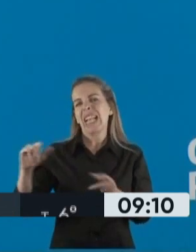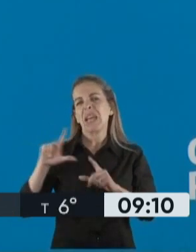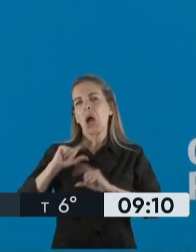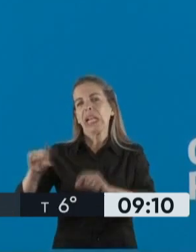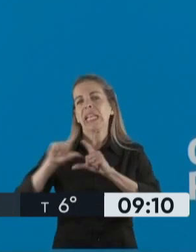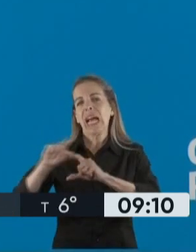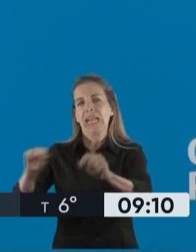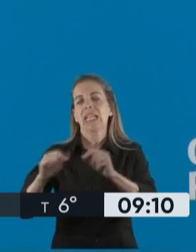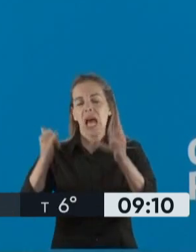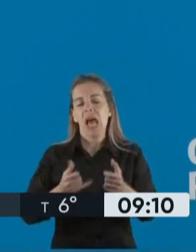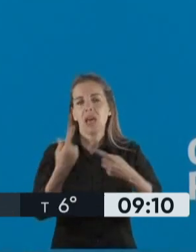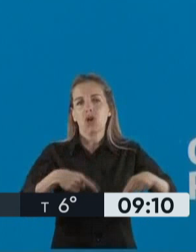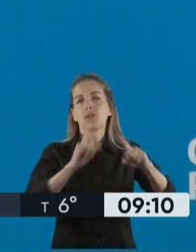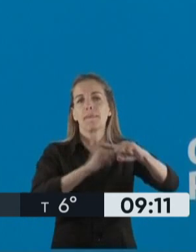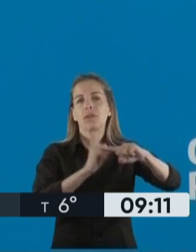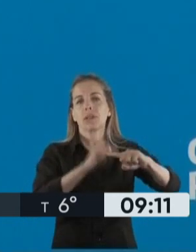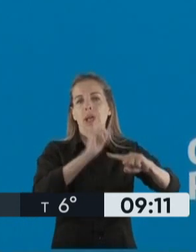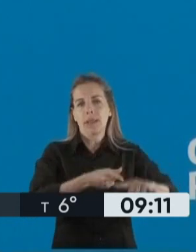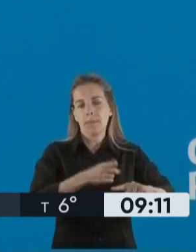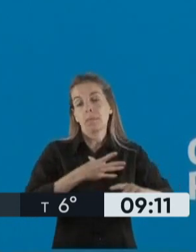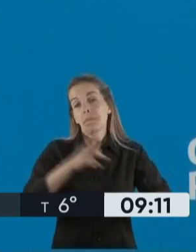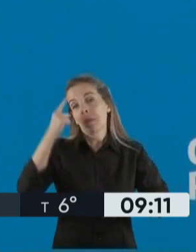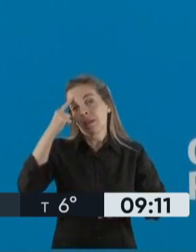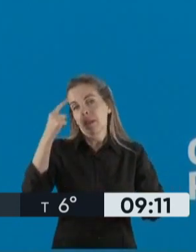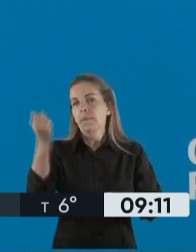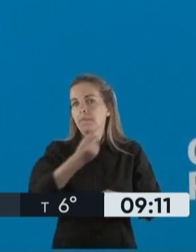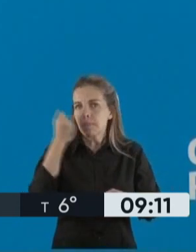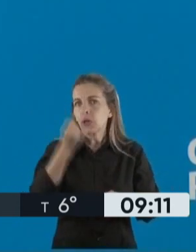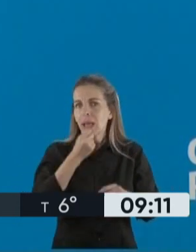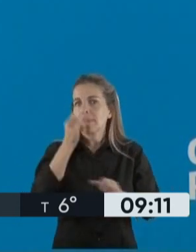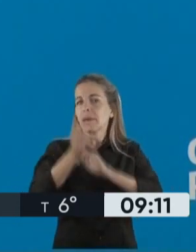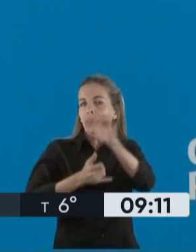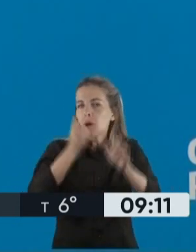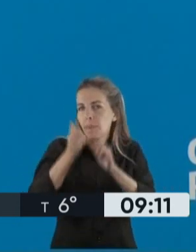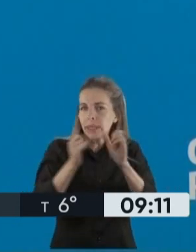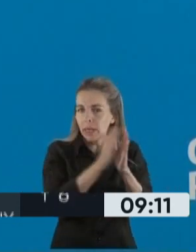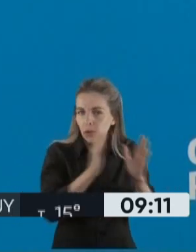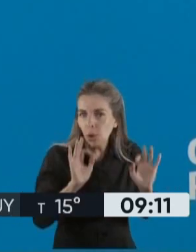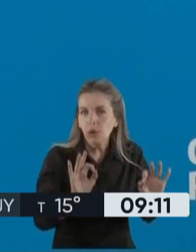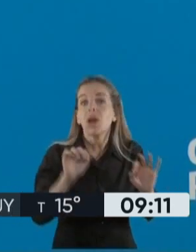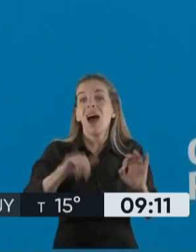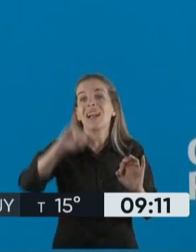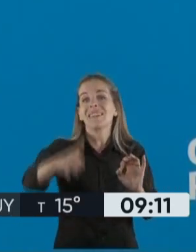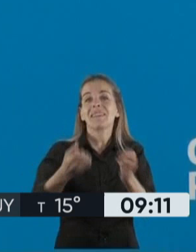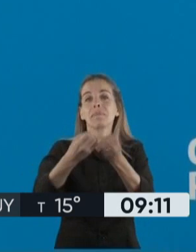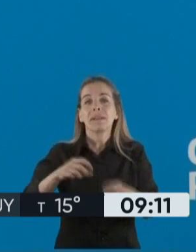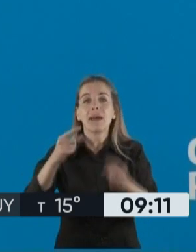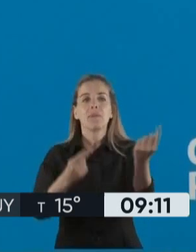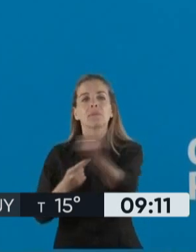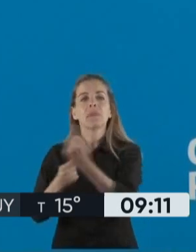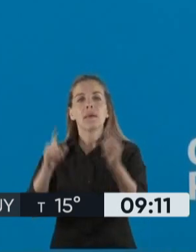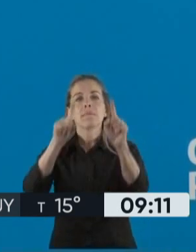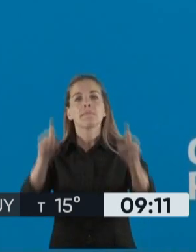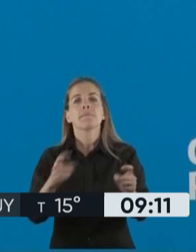que se intenta instalar. Así que me parece importante comenzar comentándoles estos y ahora sí contestar todas las preguntas que ustedes tengan